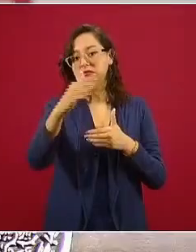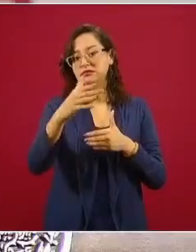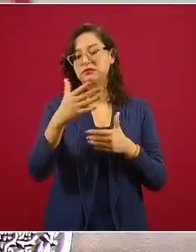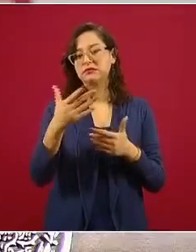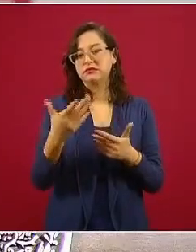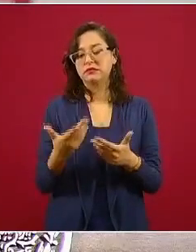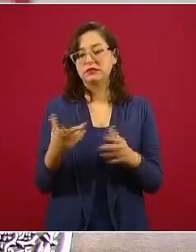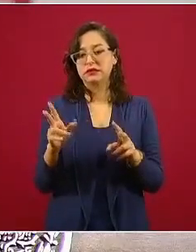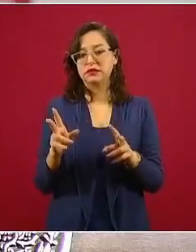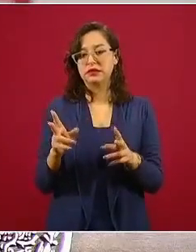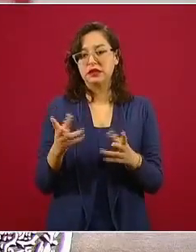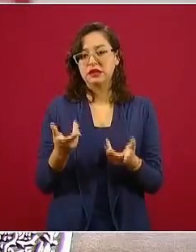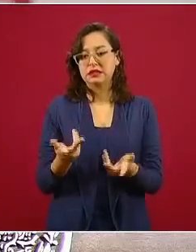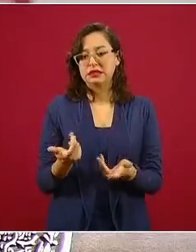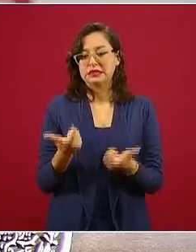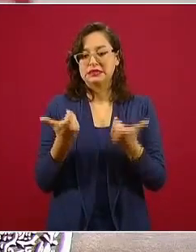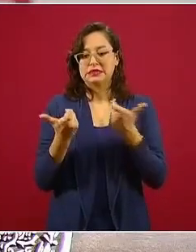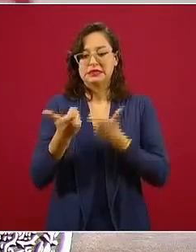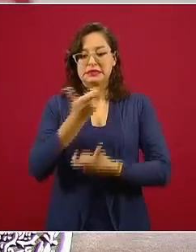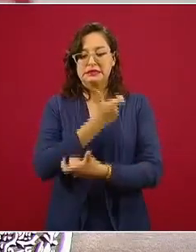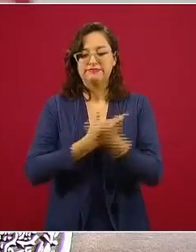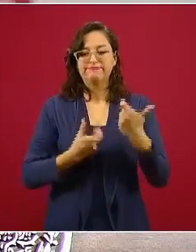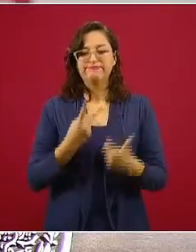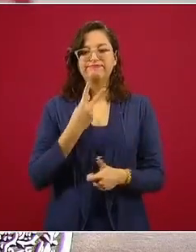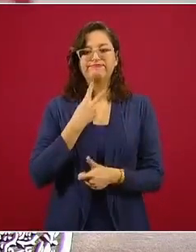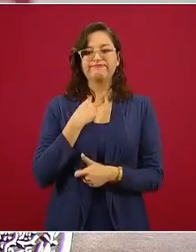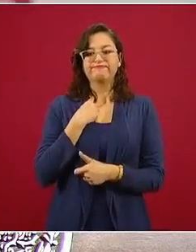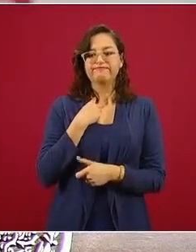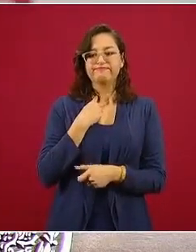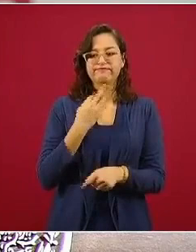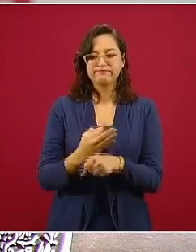puesto a la economía mexicana el COVID-19.